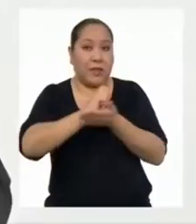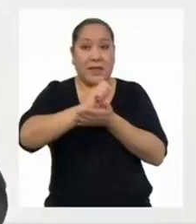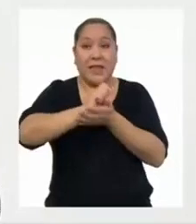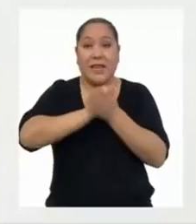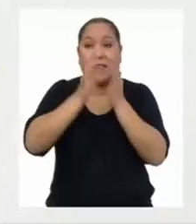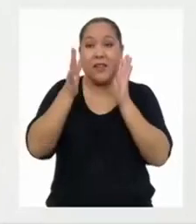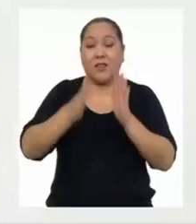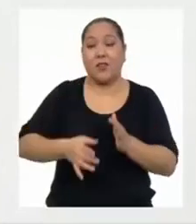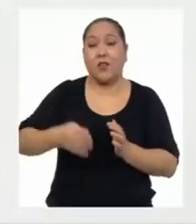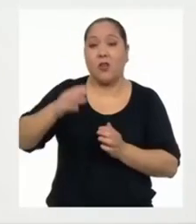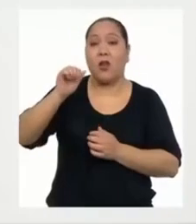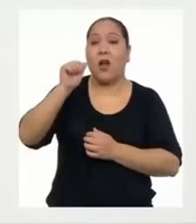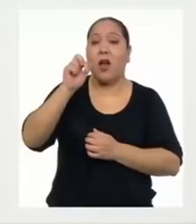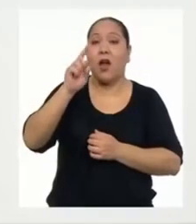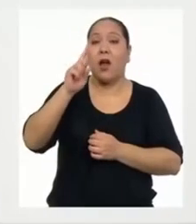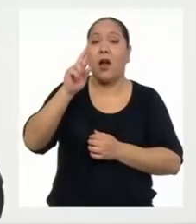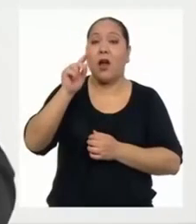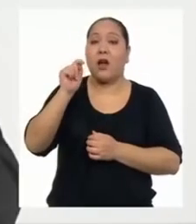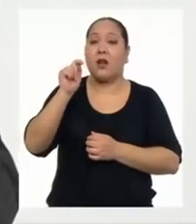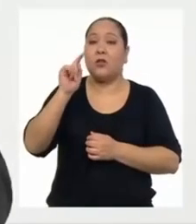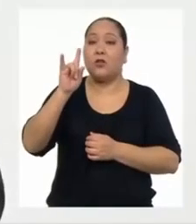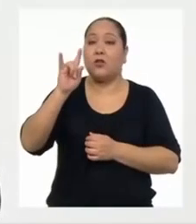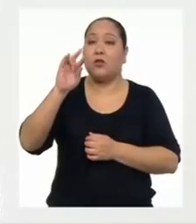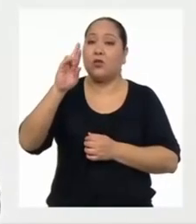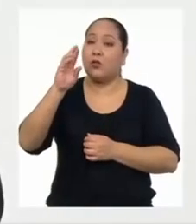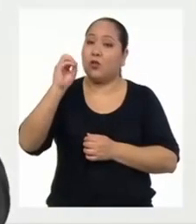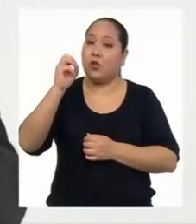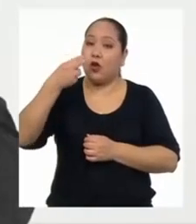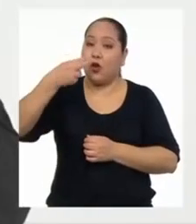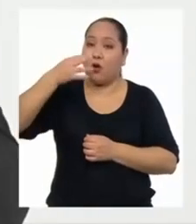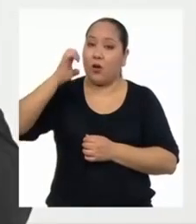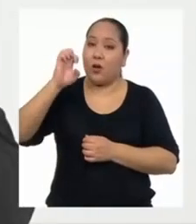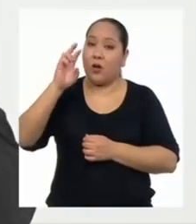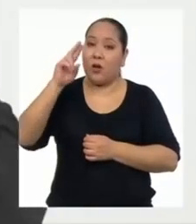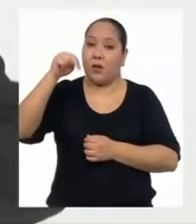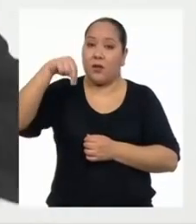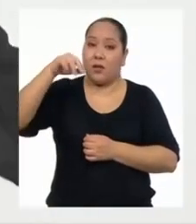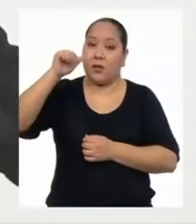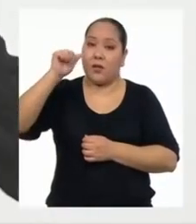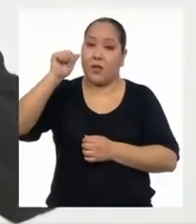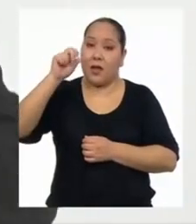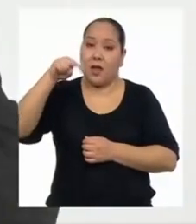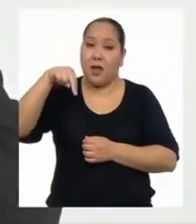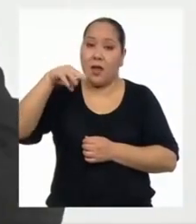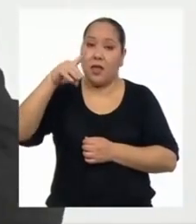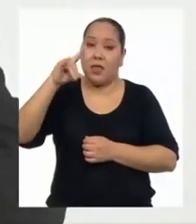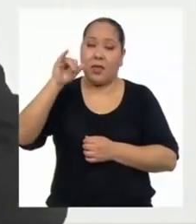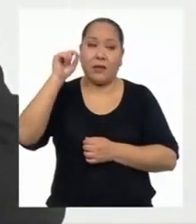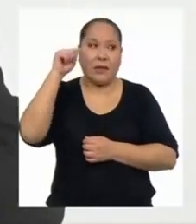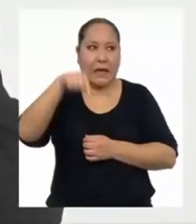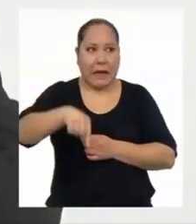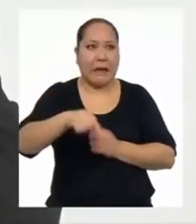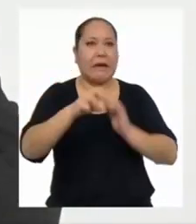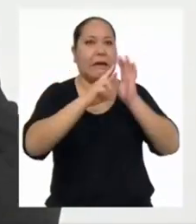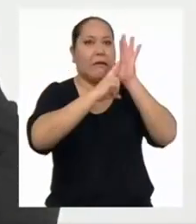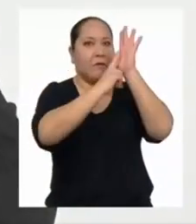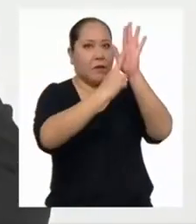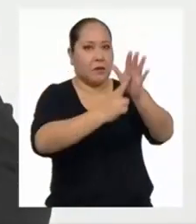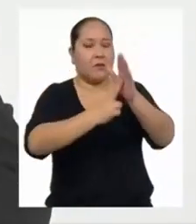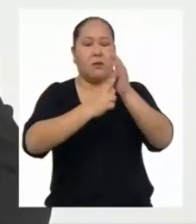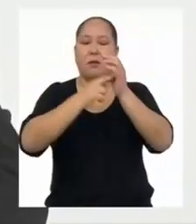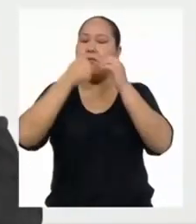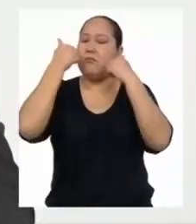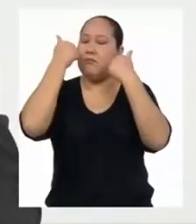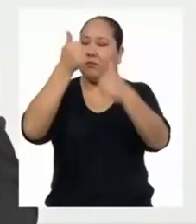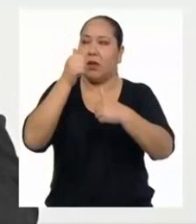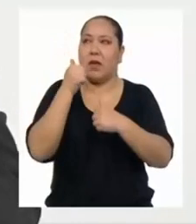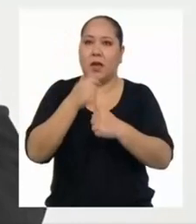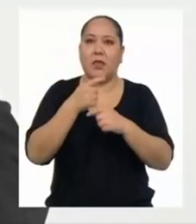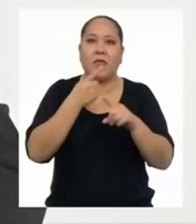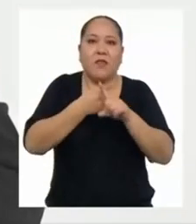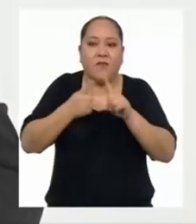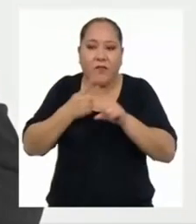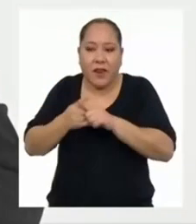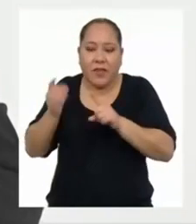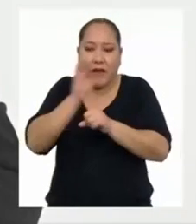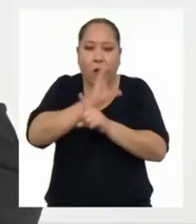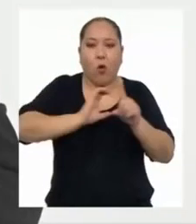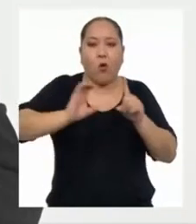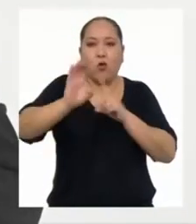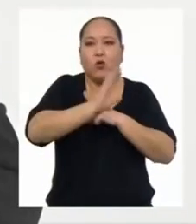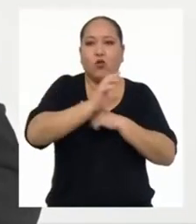Hernández. Un autor que además representa muy bien nuestra interculturalidad como